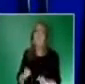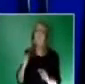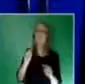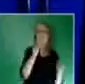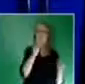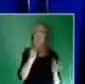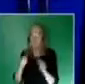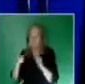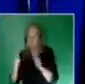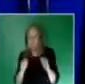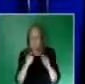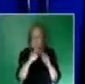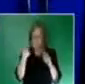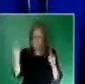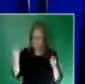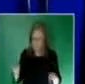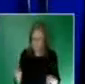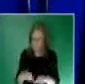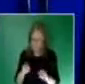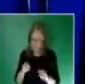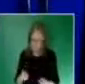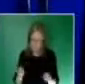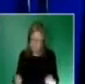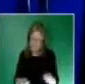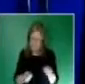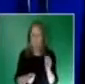y lo voy a acompañar como gobernante